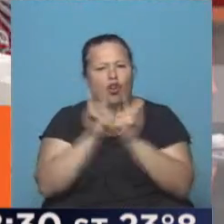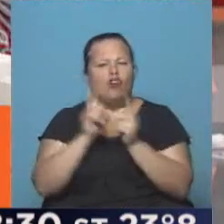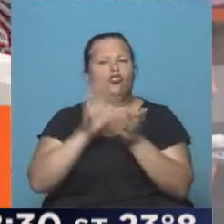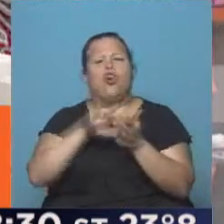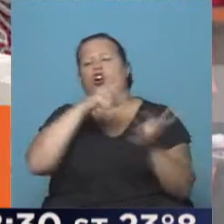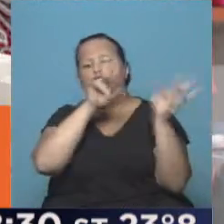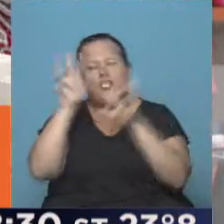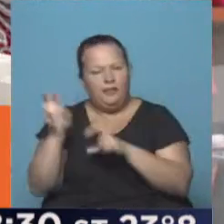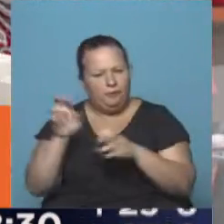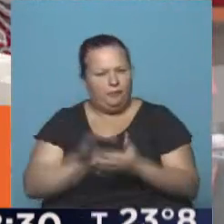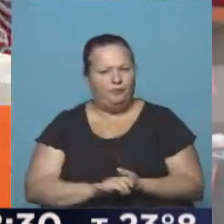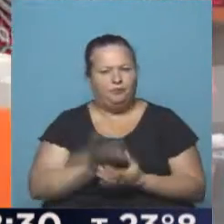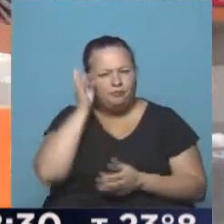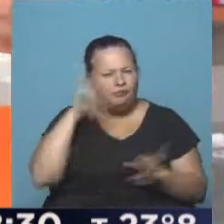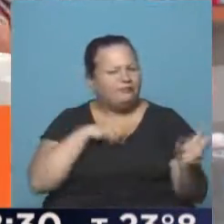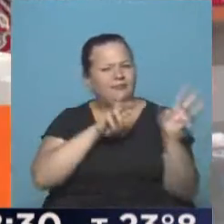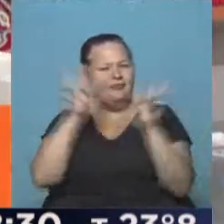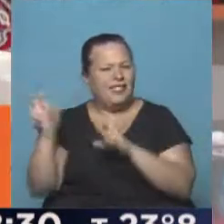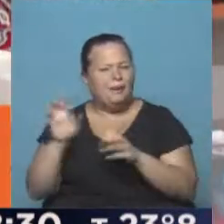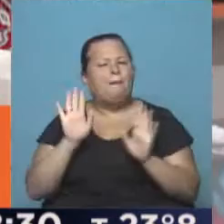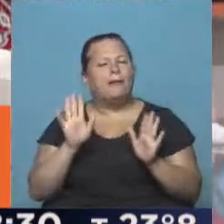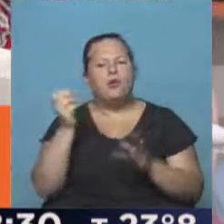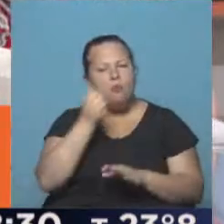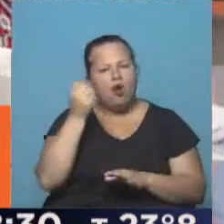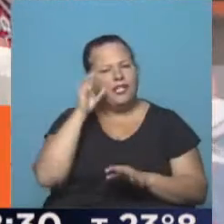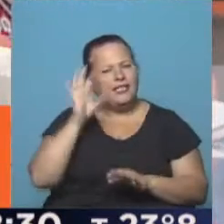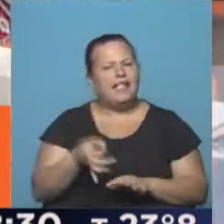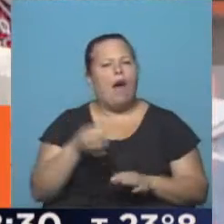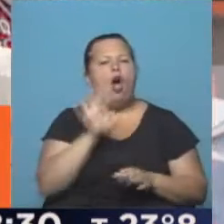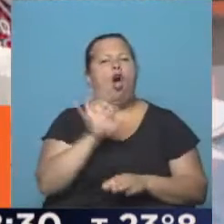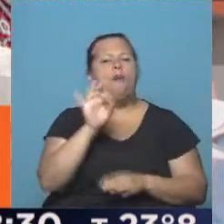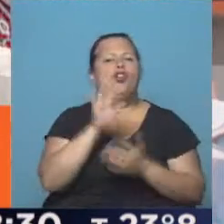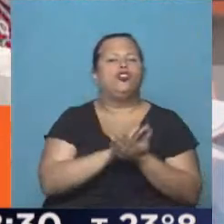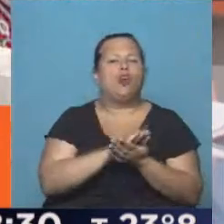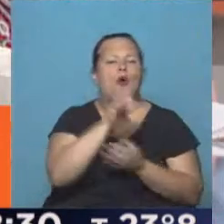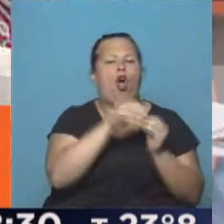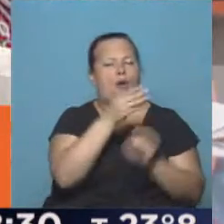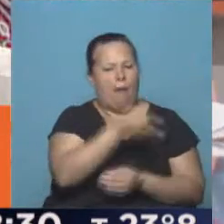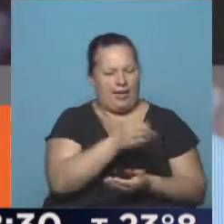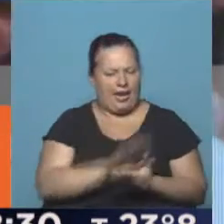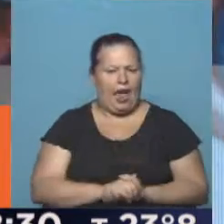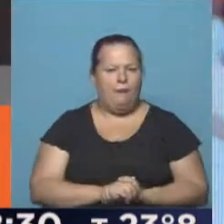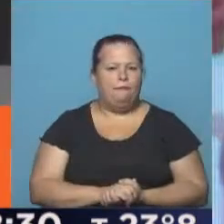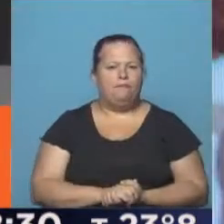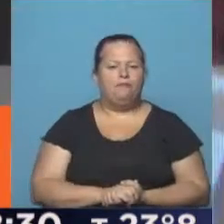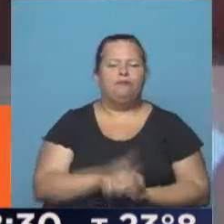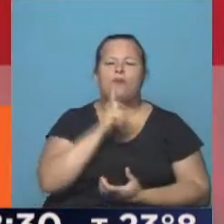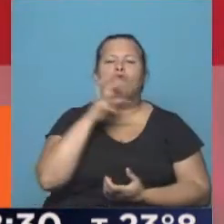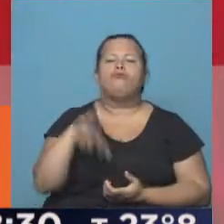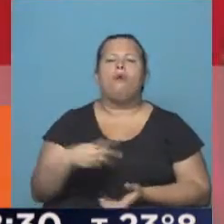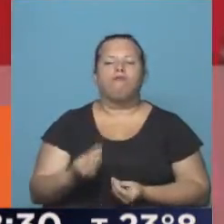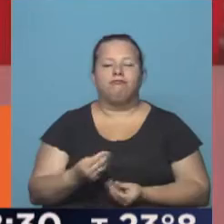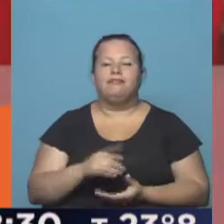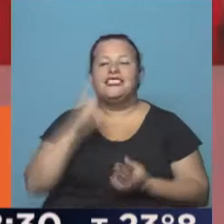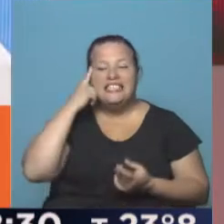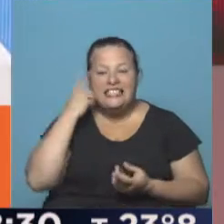otra cuestión. Perdón, me salgo un poquito del libreto, pero es importante tener la visión de nuestra compañera. Trump.